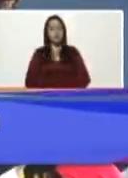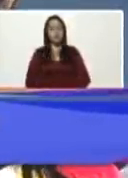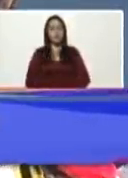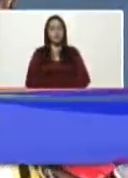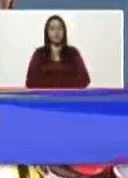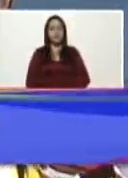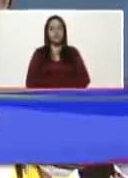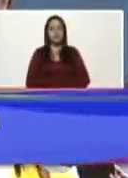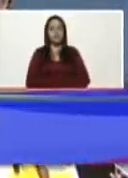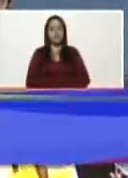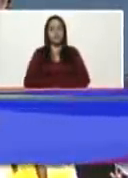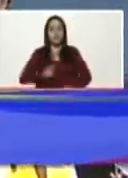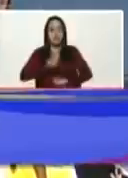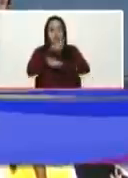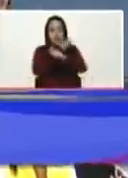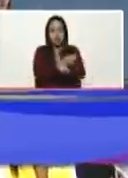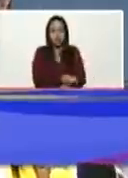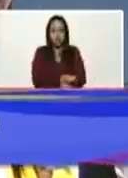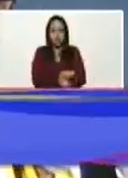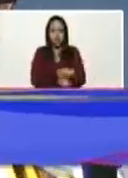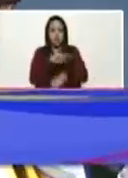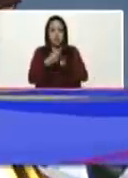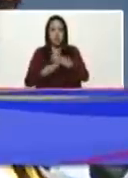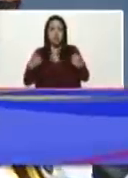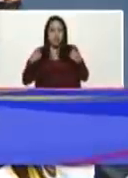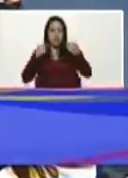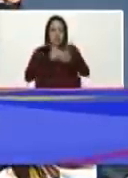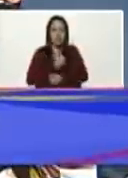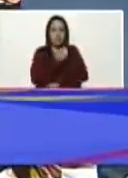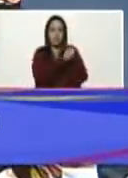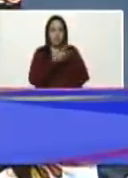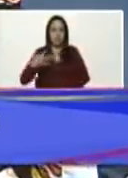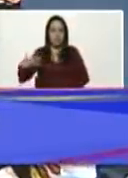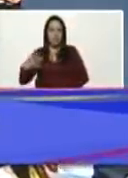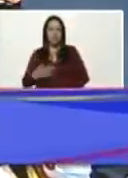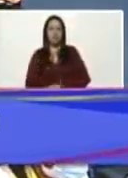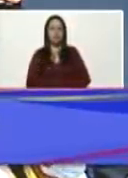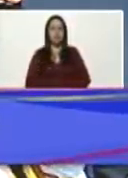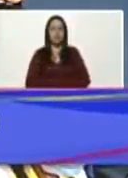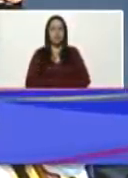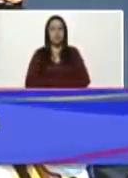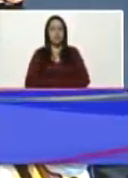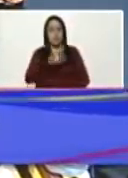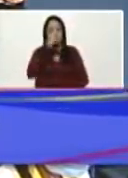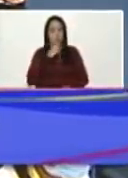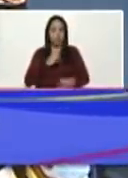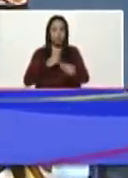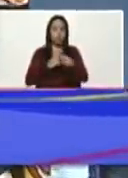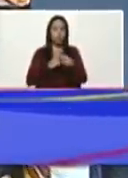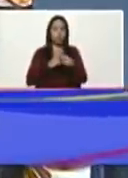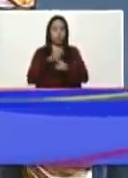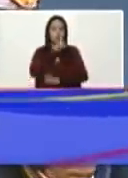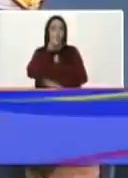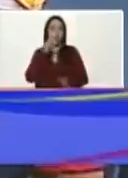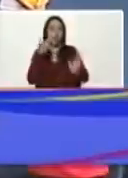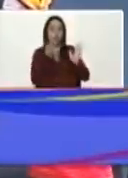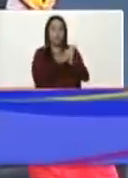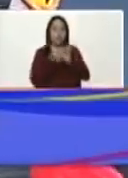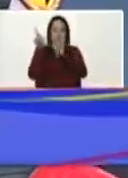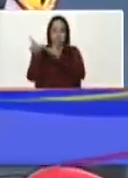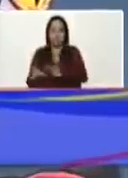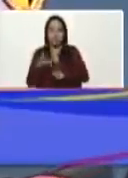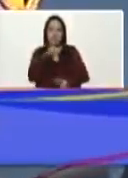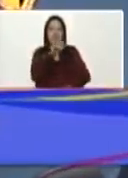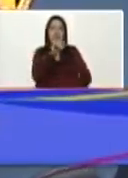Venezuela. Promoción Ejército de Batas Blancas por la Salud, mención de honor. Raizo Rafael Montero Calderón,